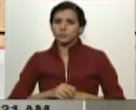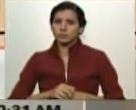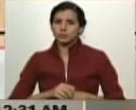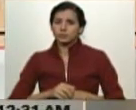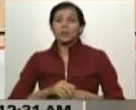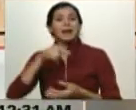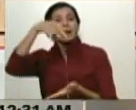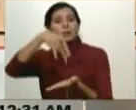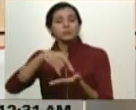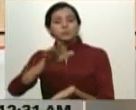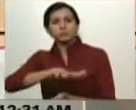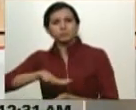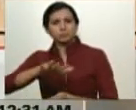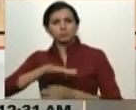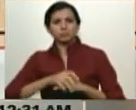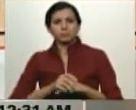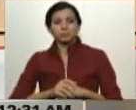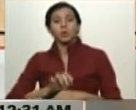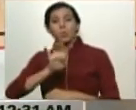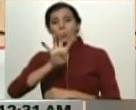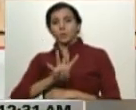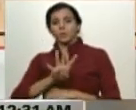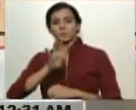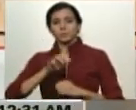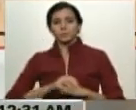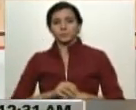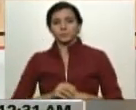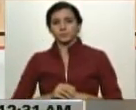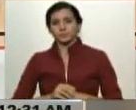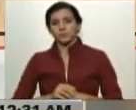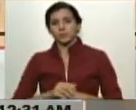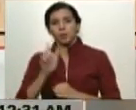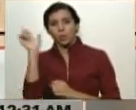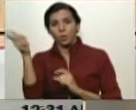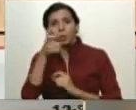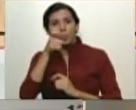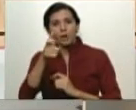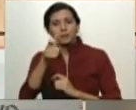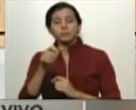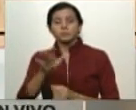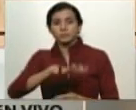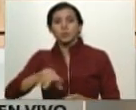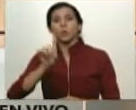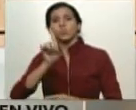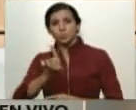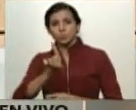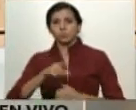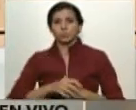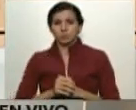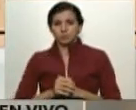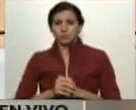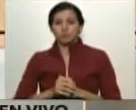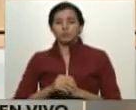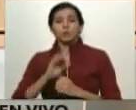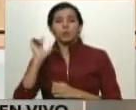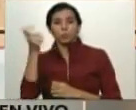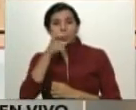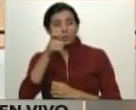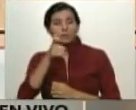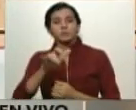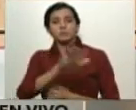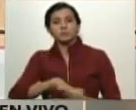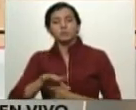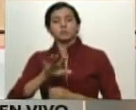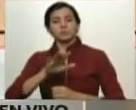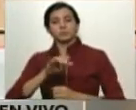Estado Carabobo en la circunscripción número cuatro, el Estado Guárico en la circunscripción número uno, el Estado Guárico en la